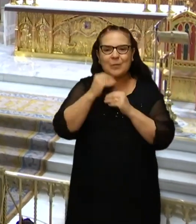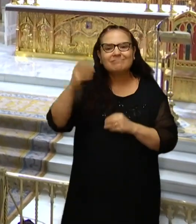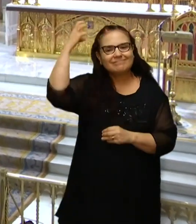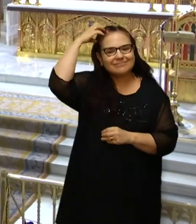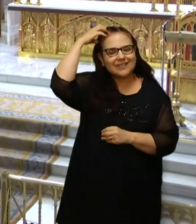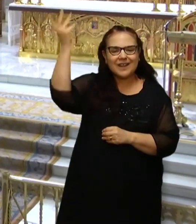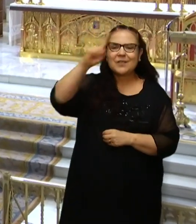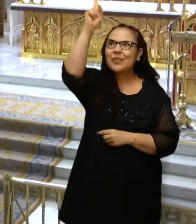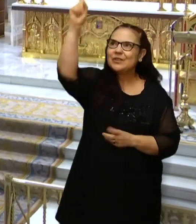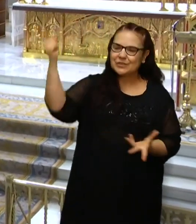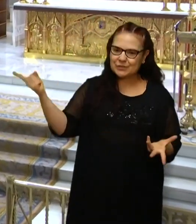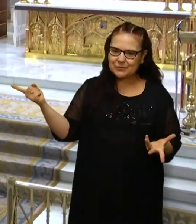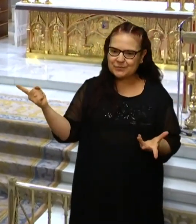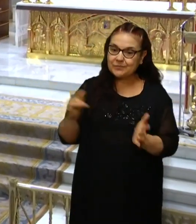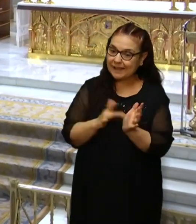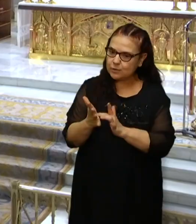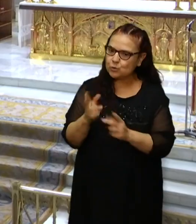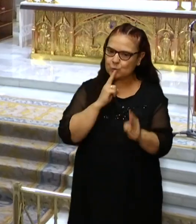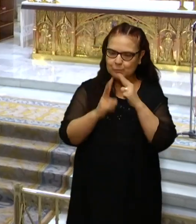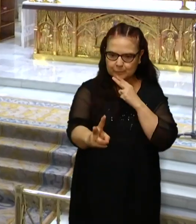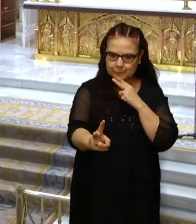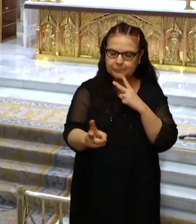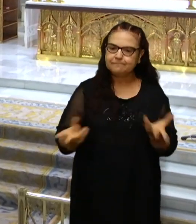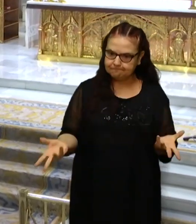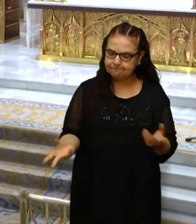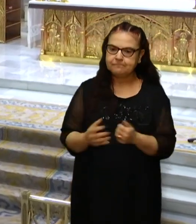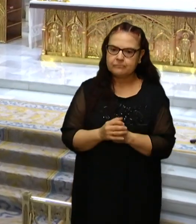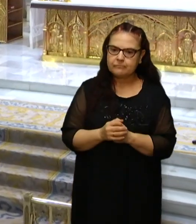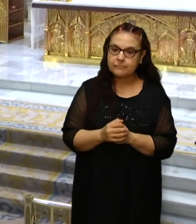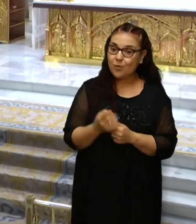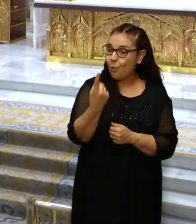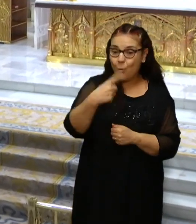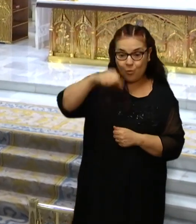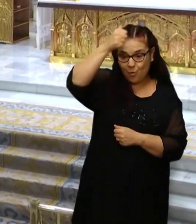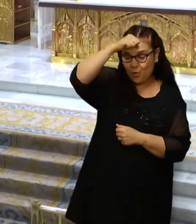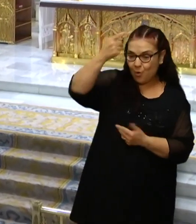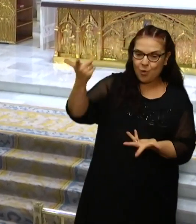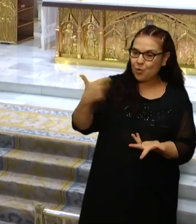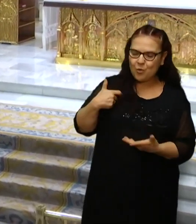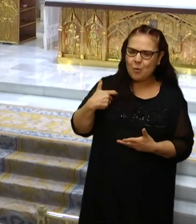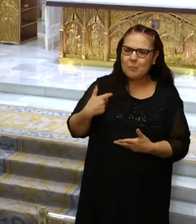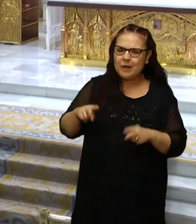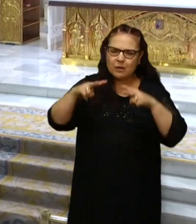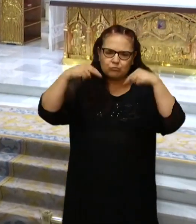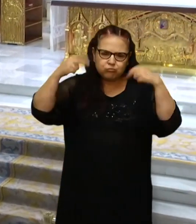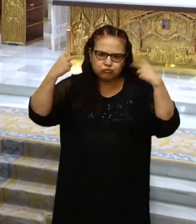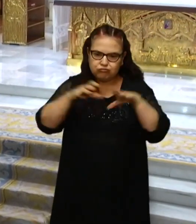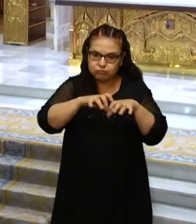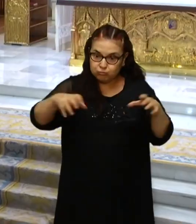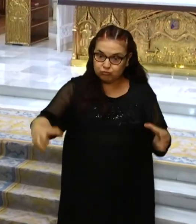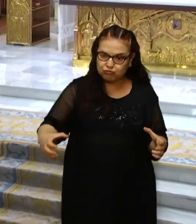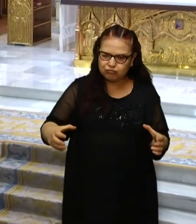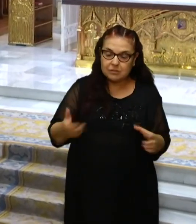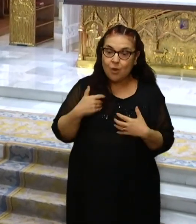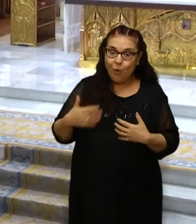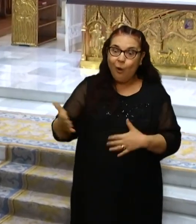Dios». Jesús le contestó: «Un hombre daba un gran banquete y convidó